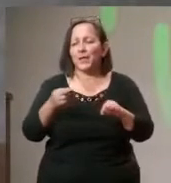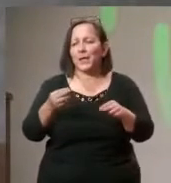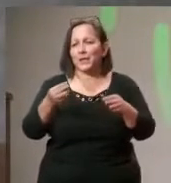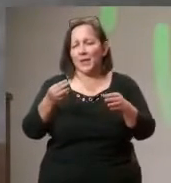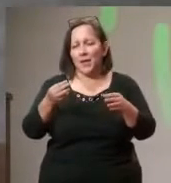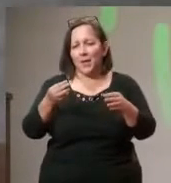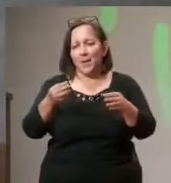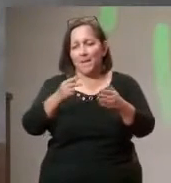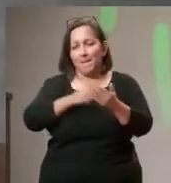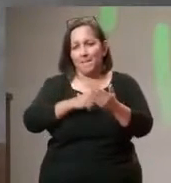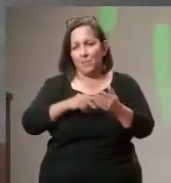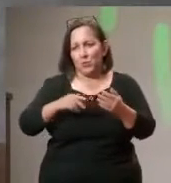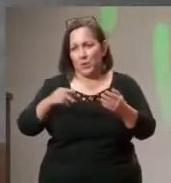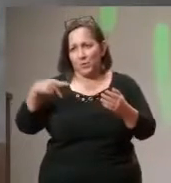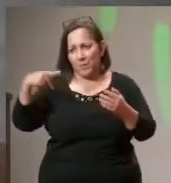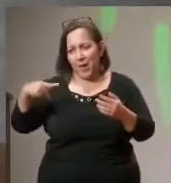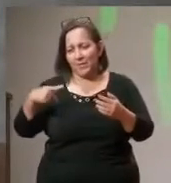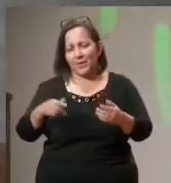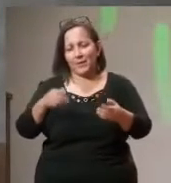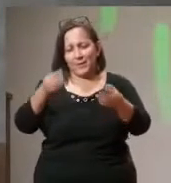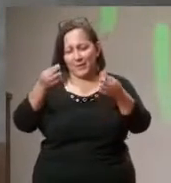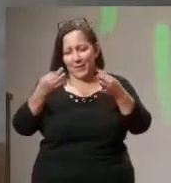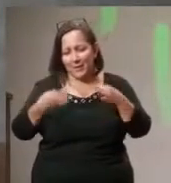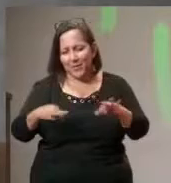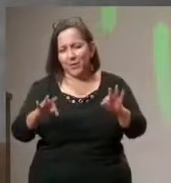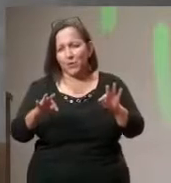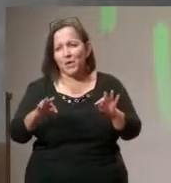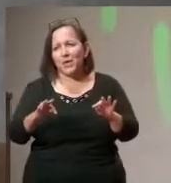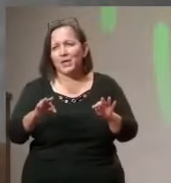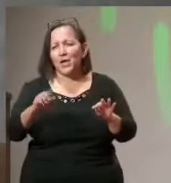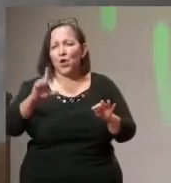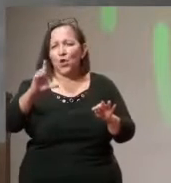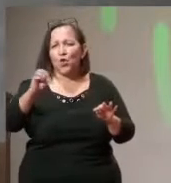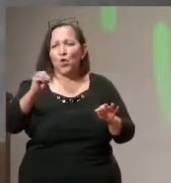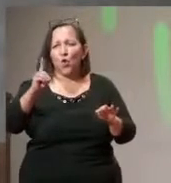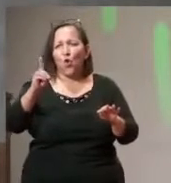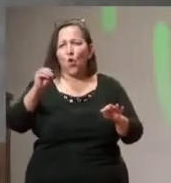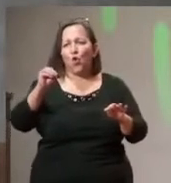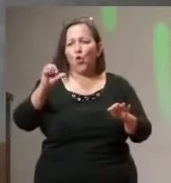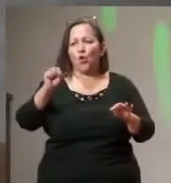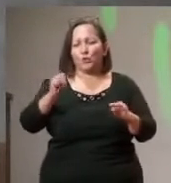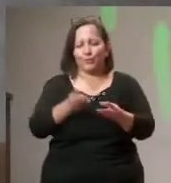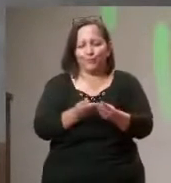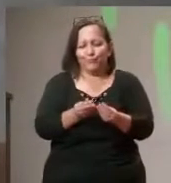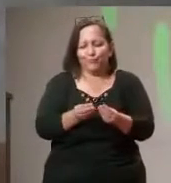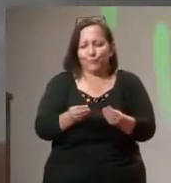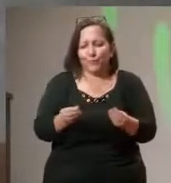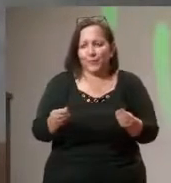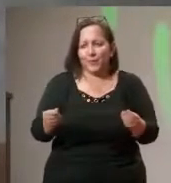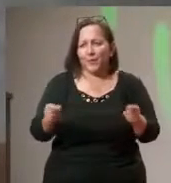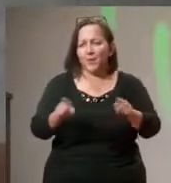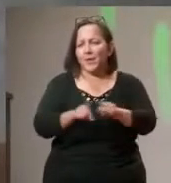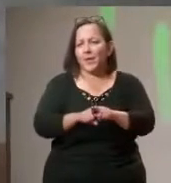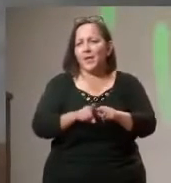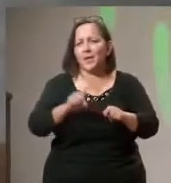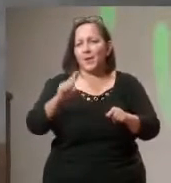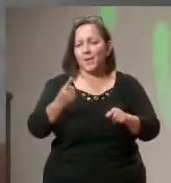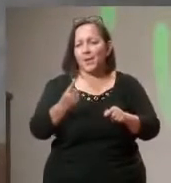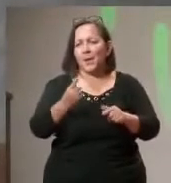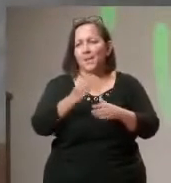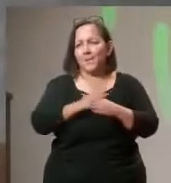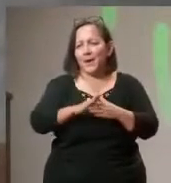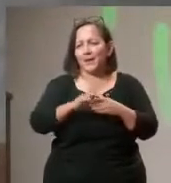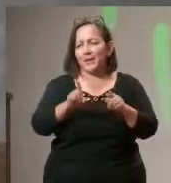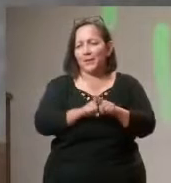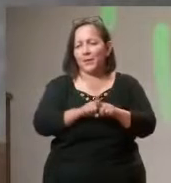de aguas residuales también son productoras de lodos. ¿Y qué hacemos con ese lodo? Entonces, por eso, en esta primera etapa, Un